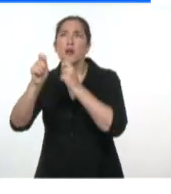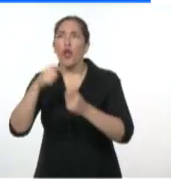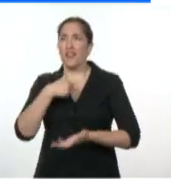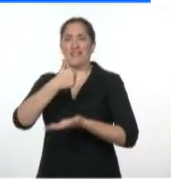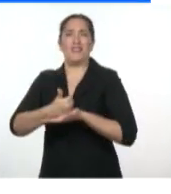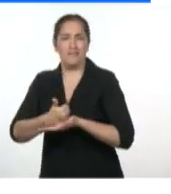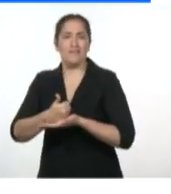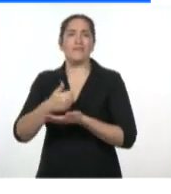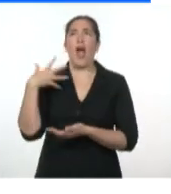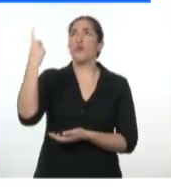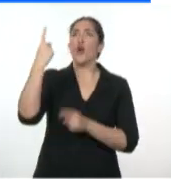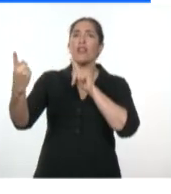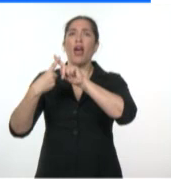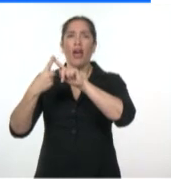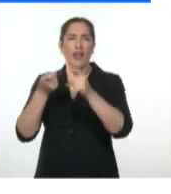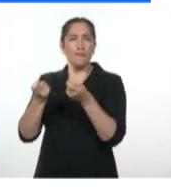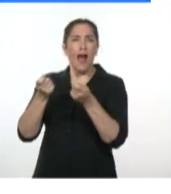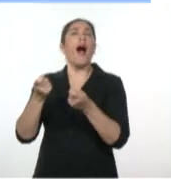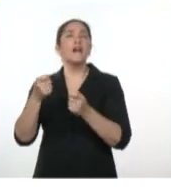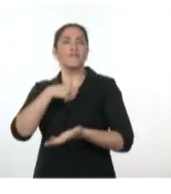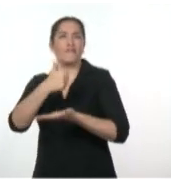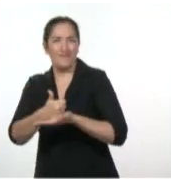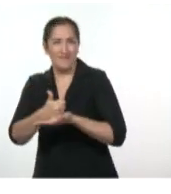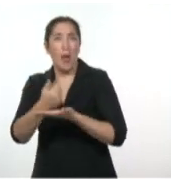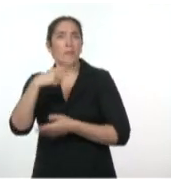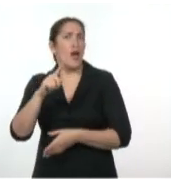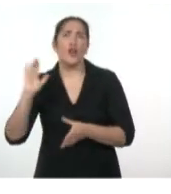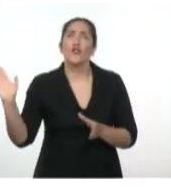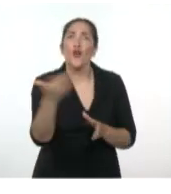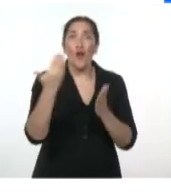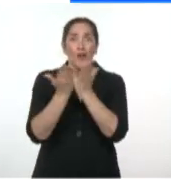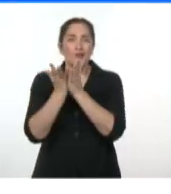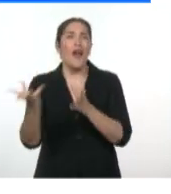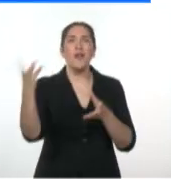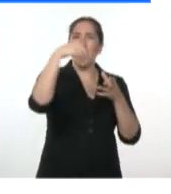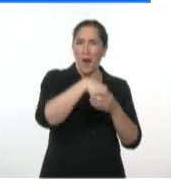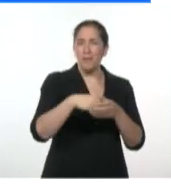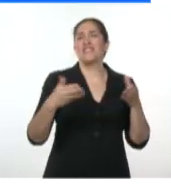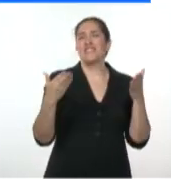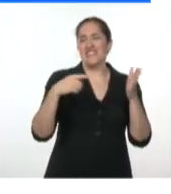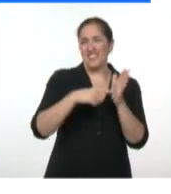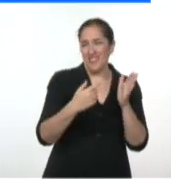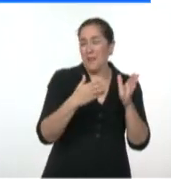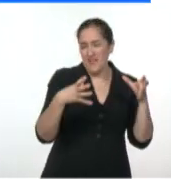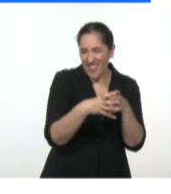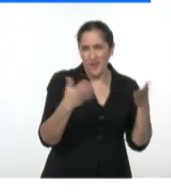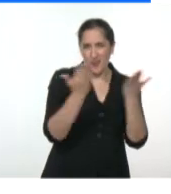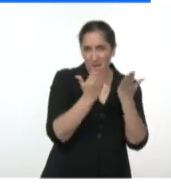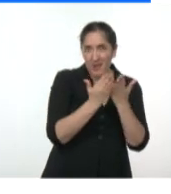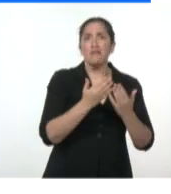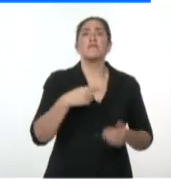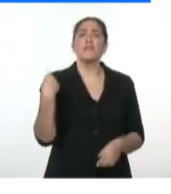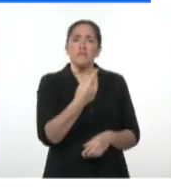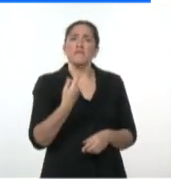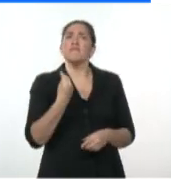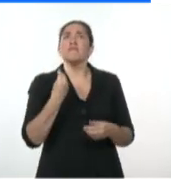autoridades, pero lo fundamental es que todos somos parte del centro. Todos los estudiantes, a su vez, bueno, son jóvenes, estamos en un sistema educativo